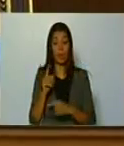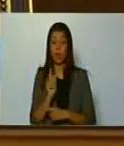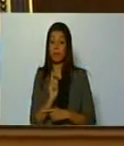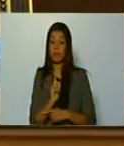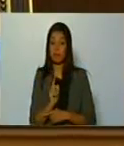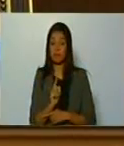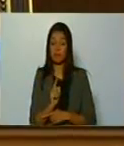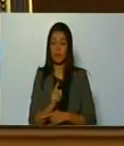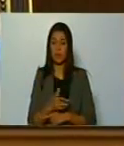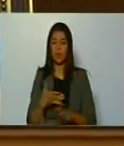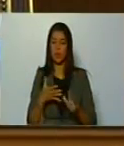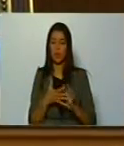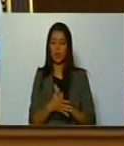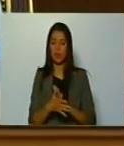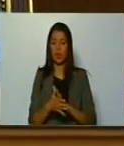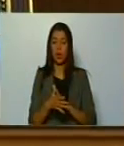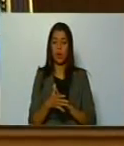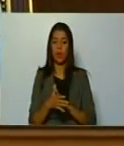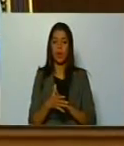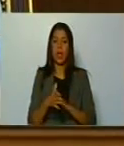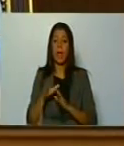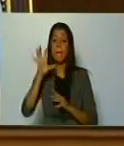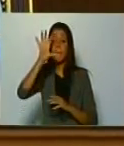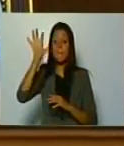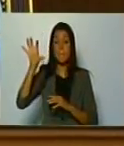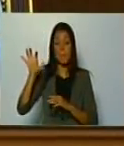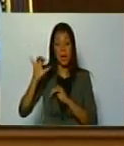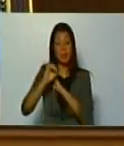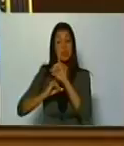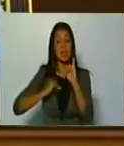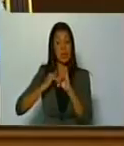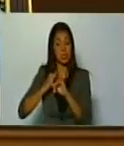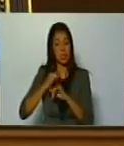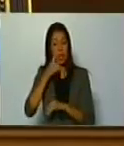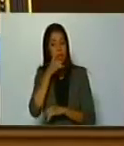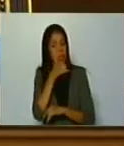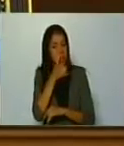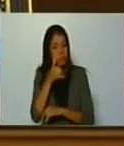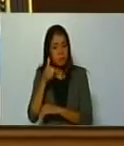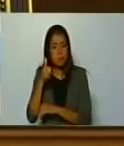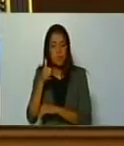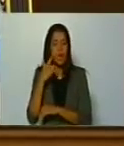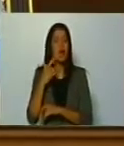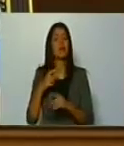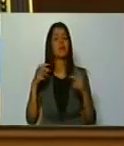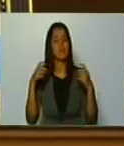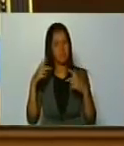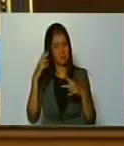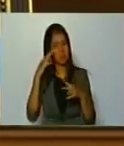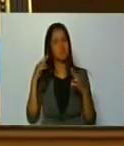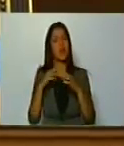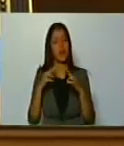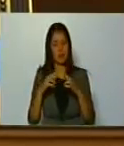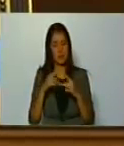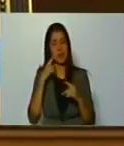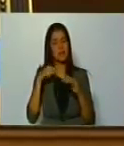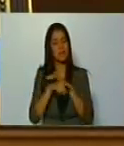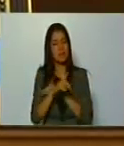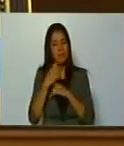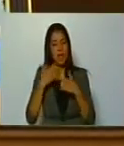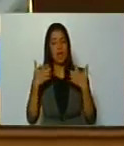camarilla de medios internacionales que en conocimiento de la violencia que se iba a generar en